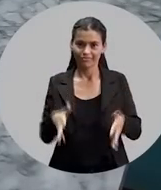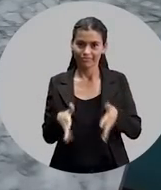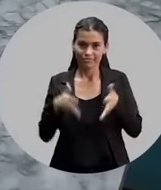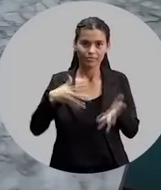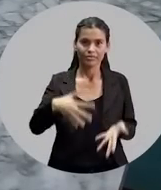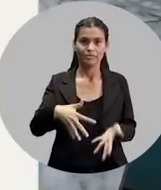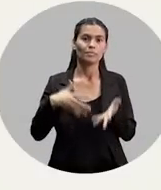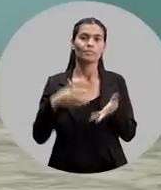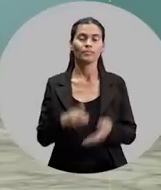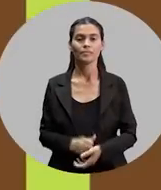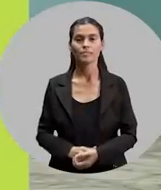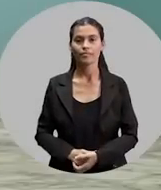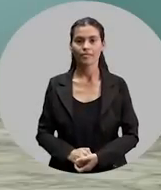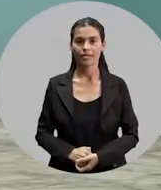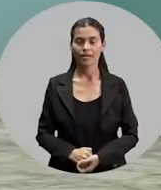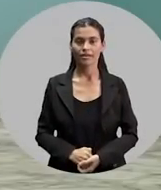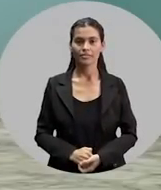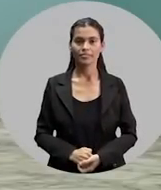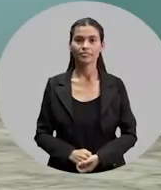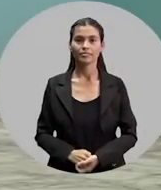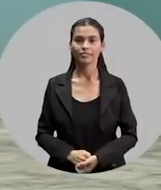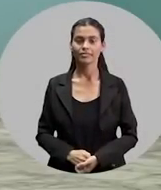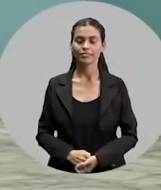es igual.